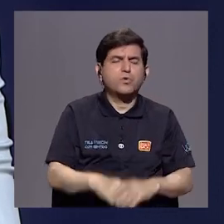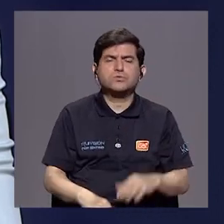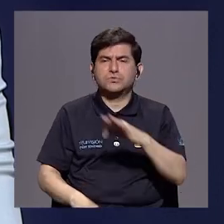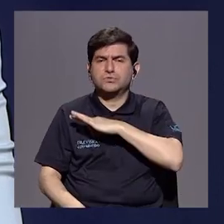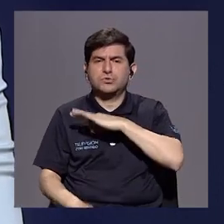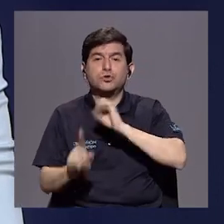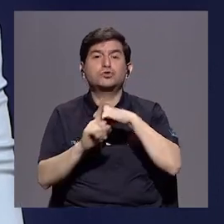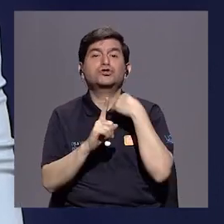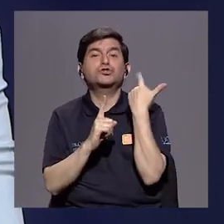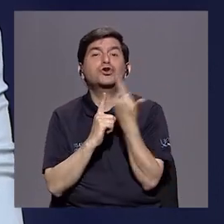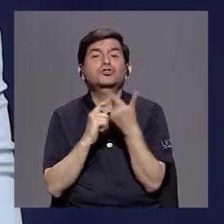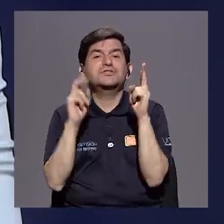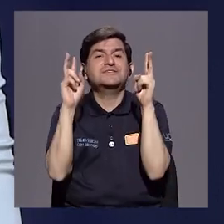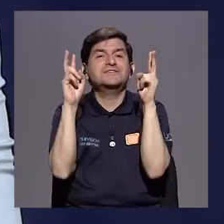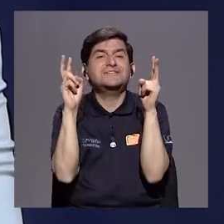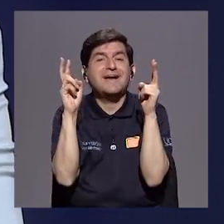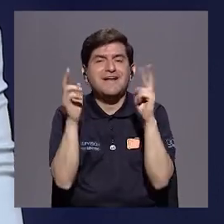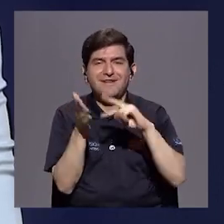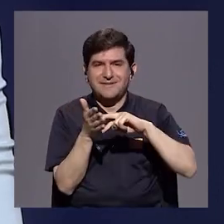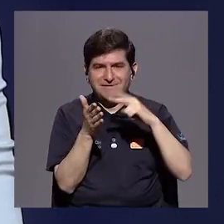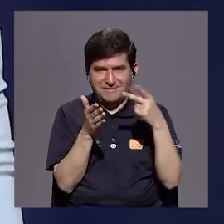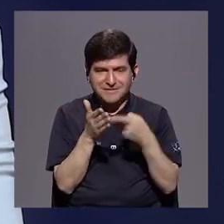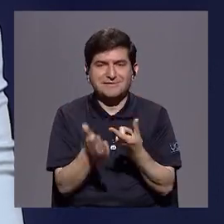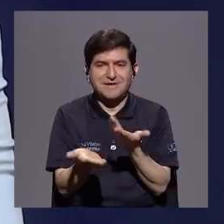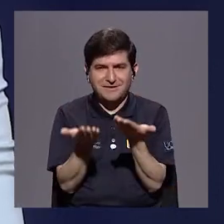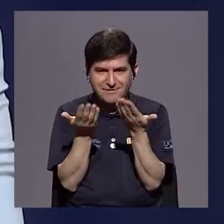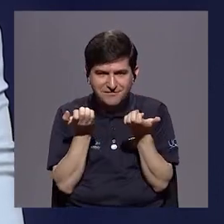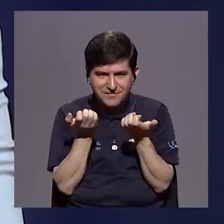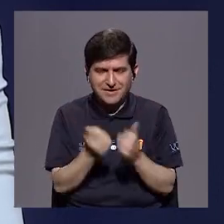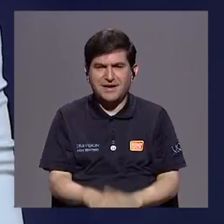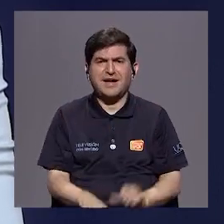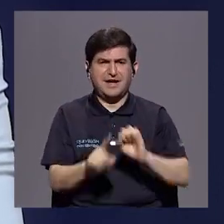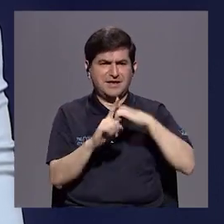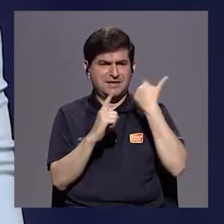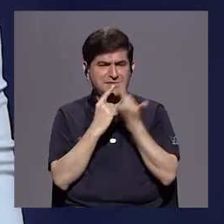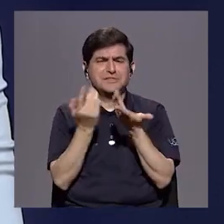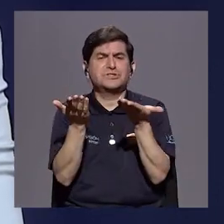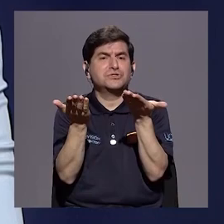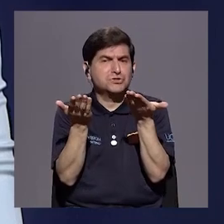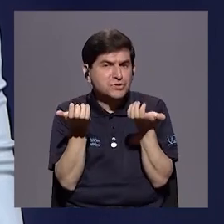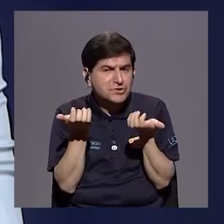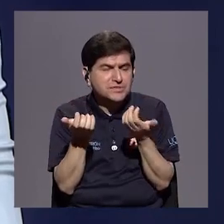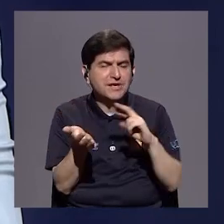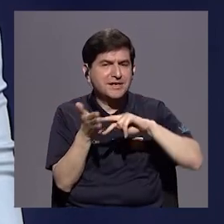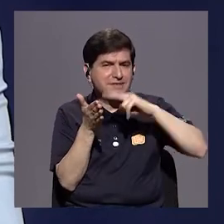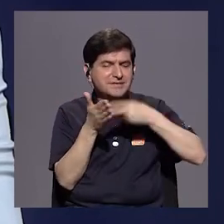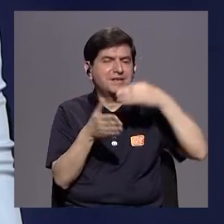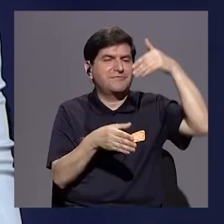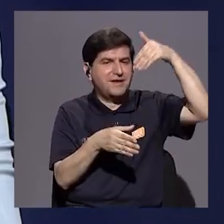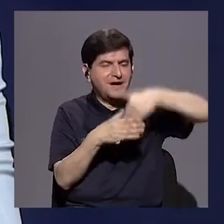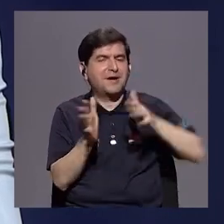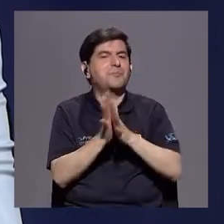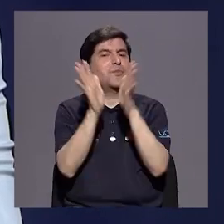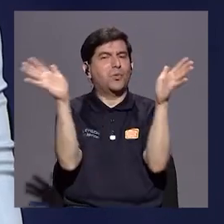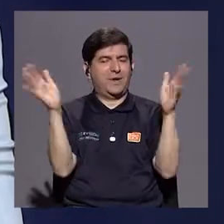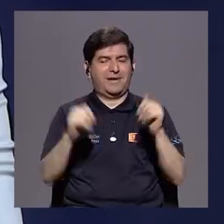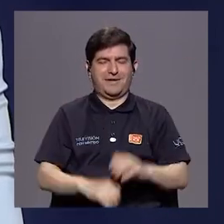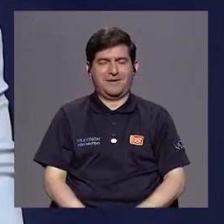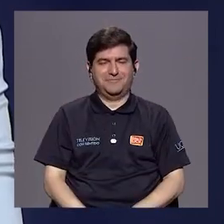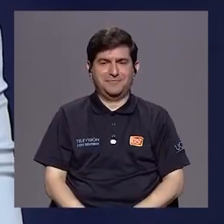social socialmente indeseable ahora cuando socialmente es deseable se requiere intervención pública